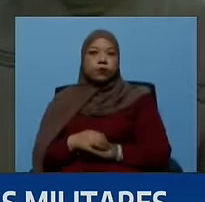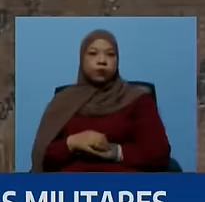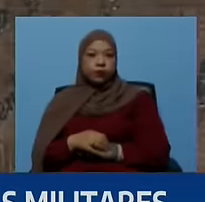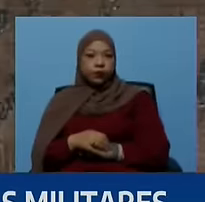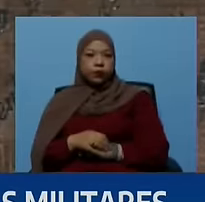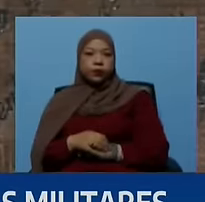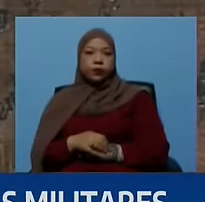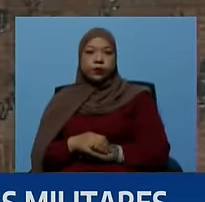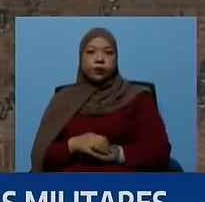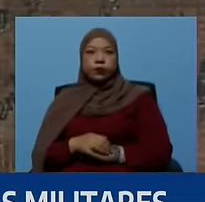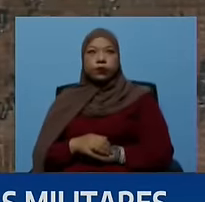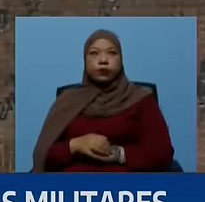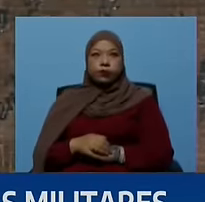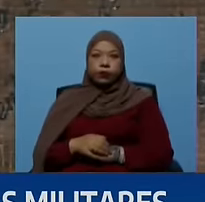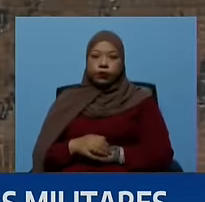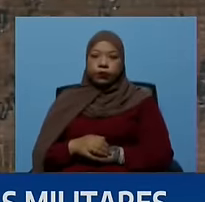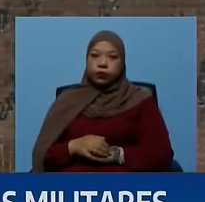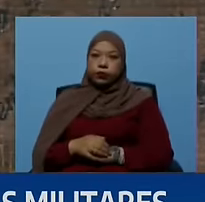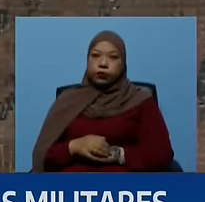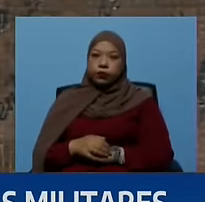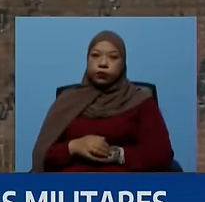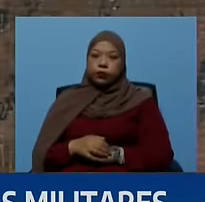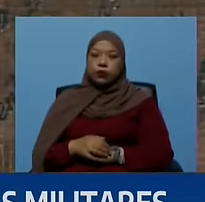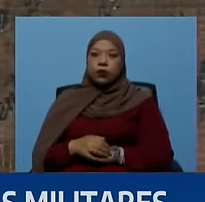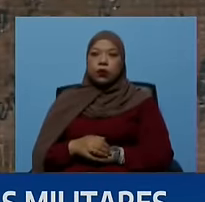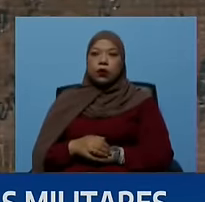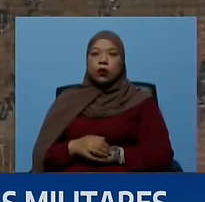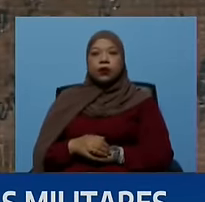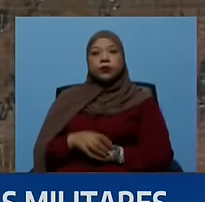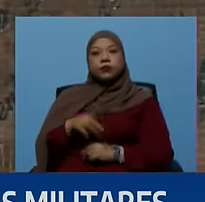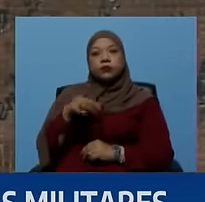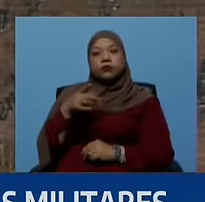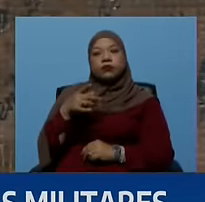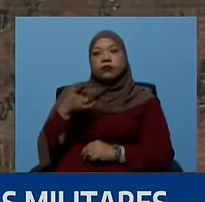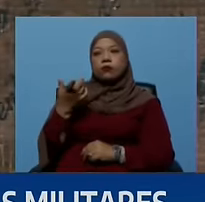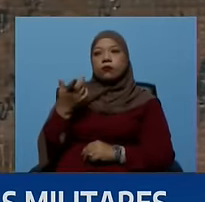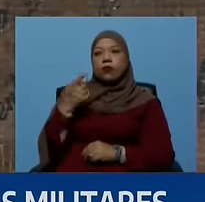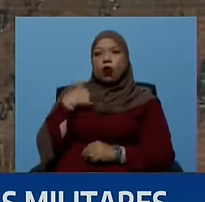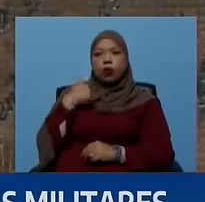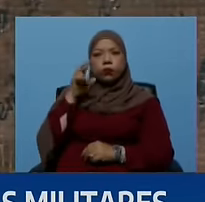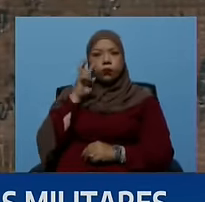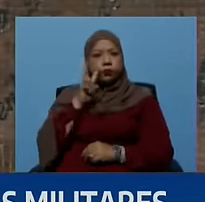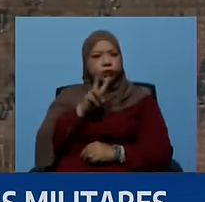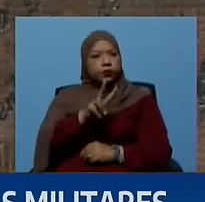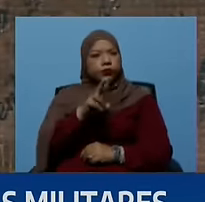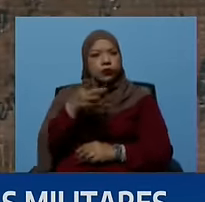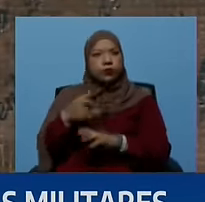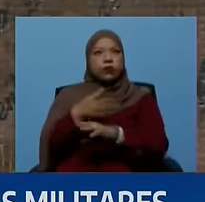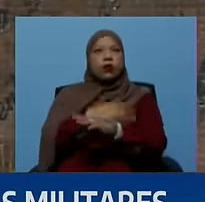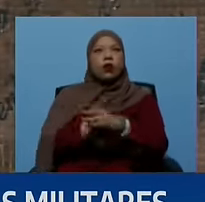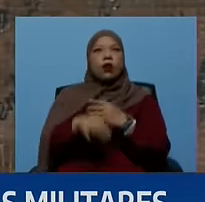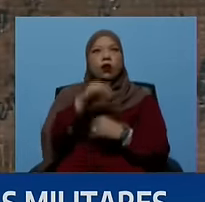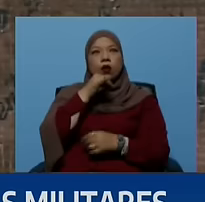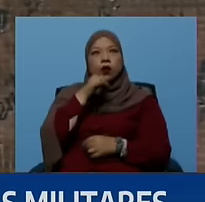modificaciones entré por un lugar que no entraba nadie allí en esas partes